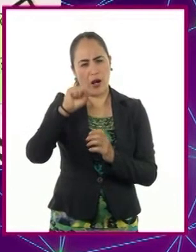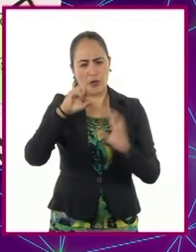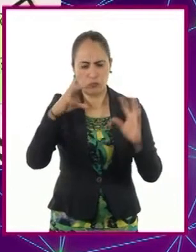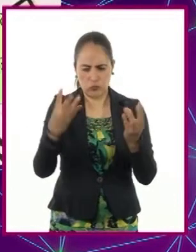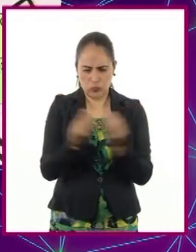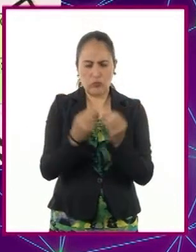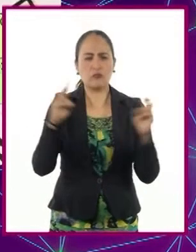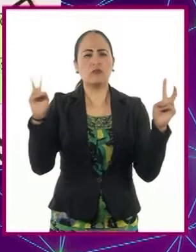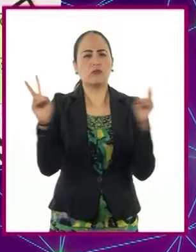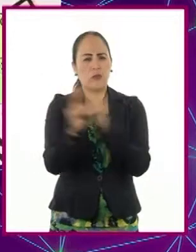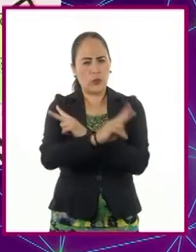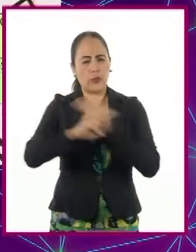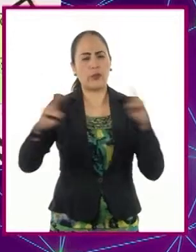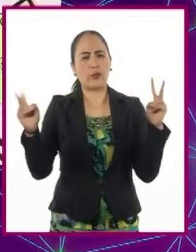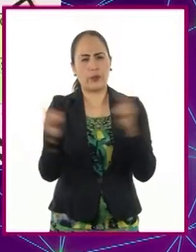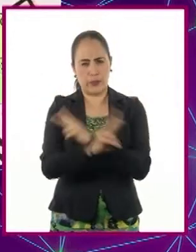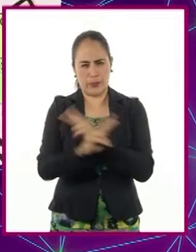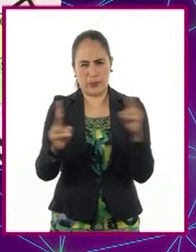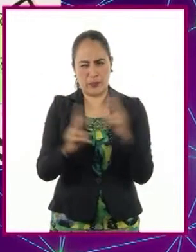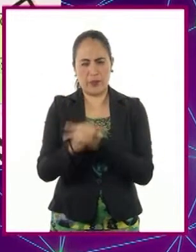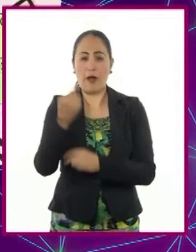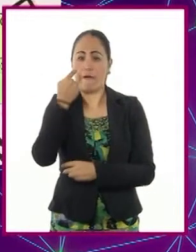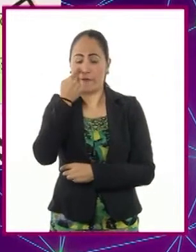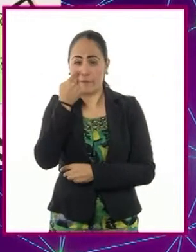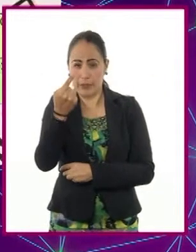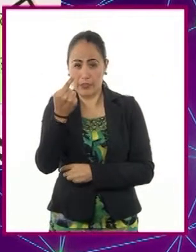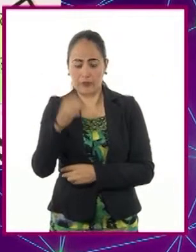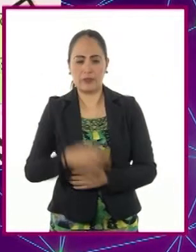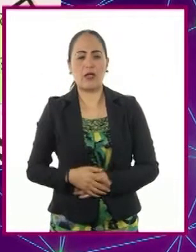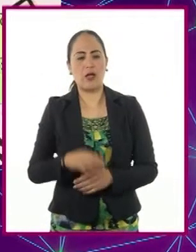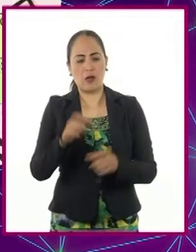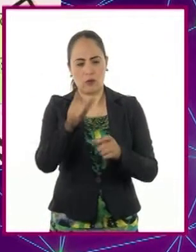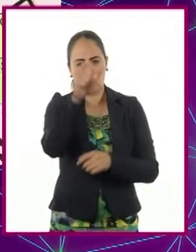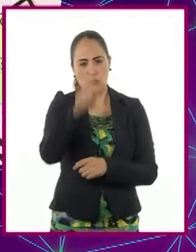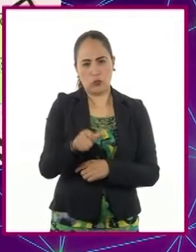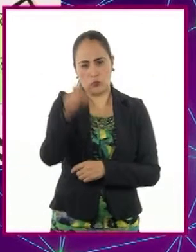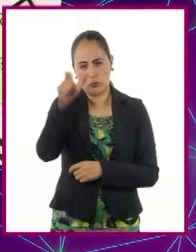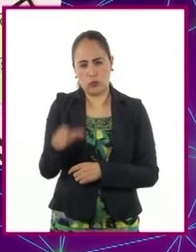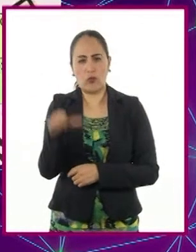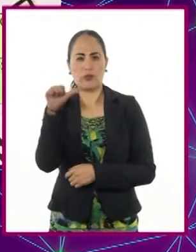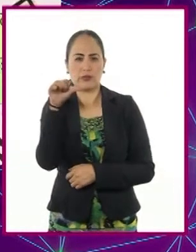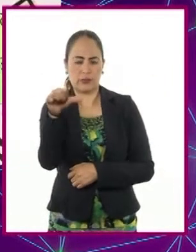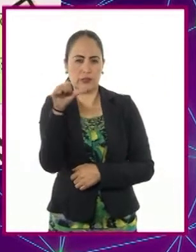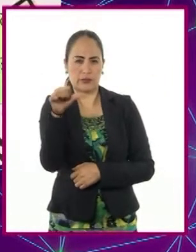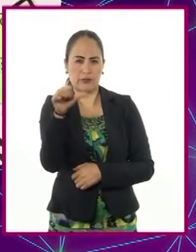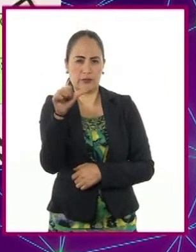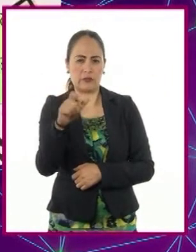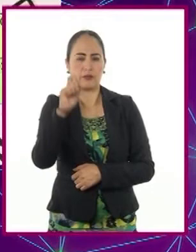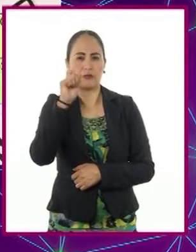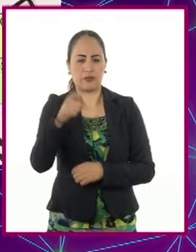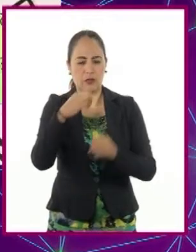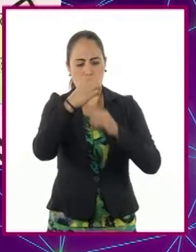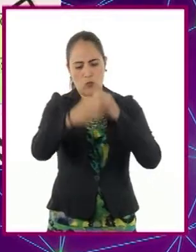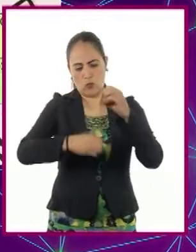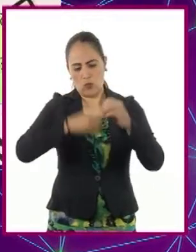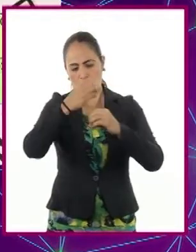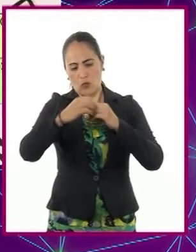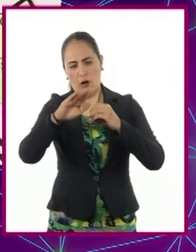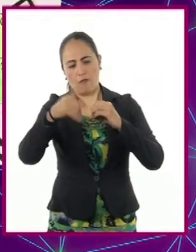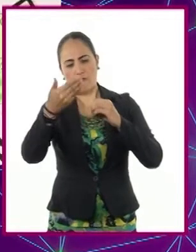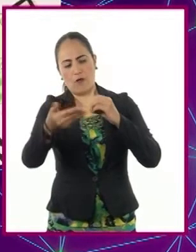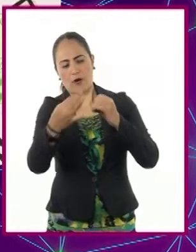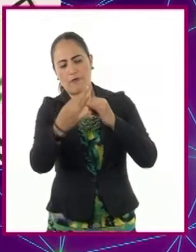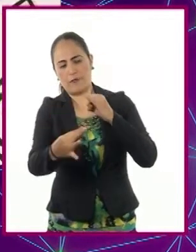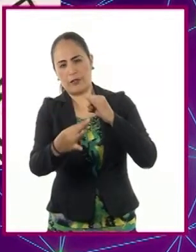aire que respiramos. Observen que está en el grupo 16, lo que nos indica que tiene 6 electrones de valencia. Por